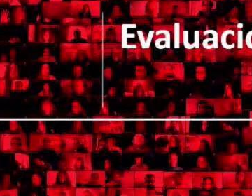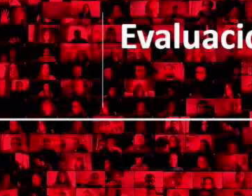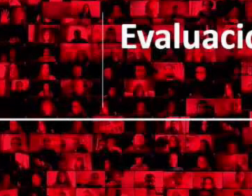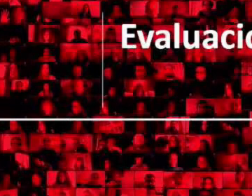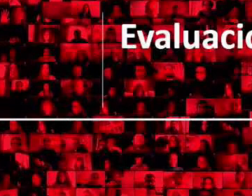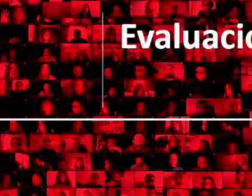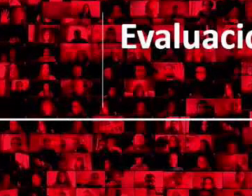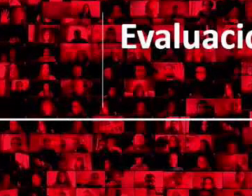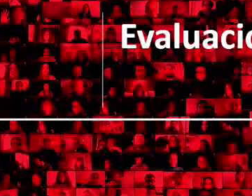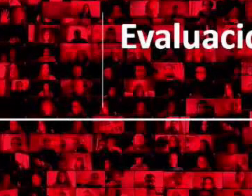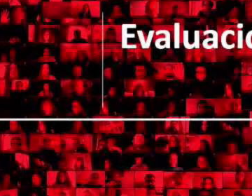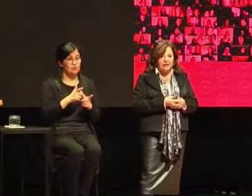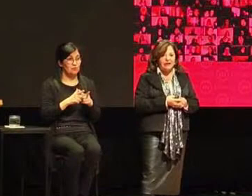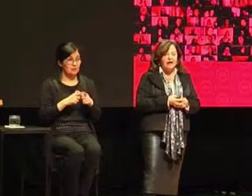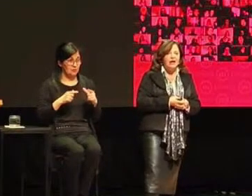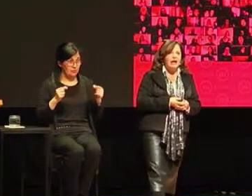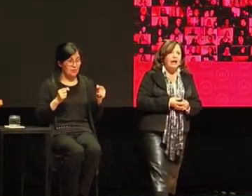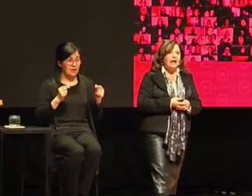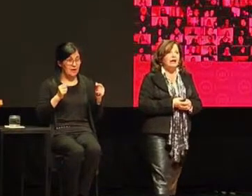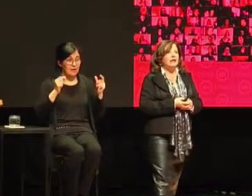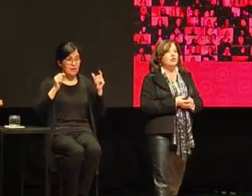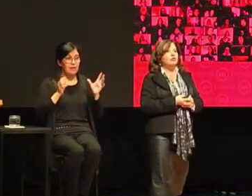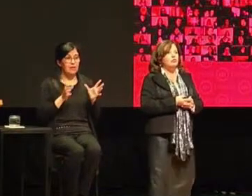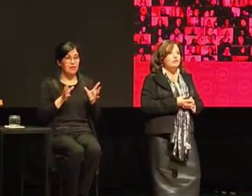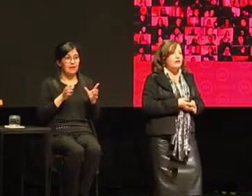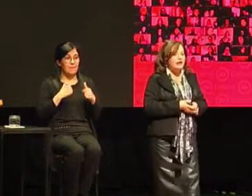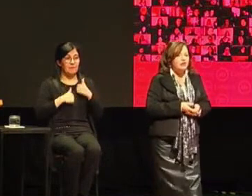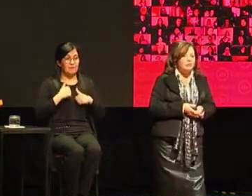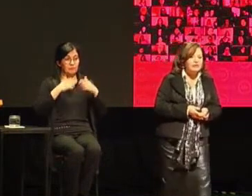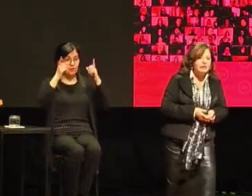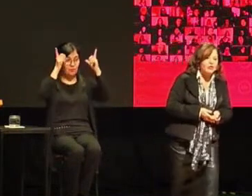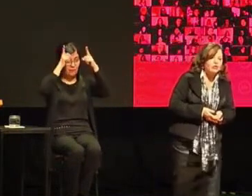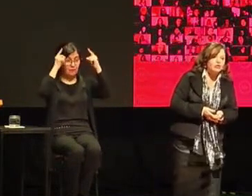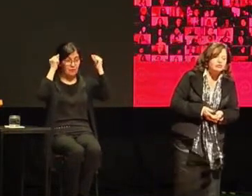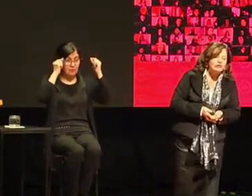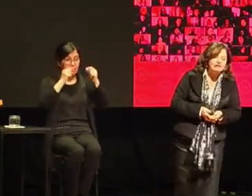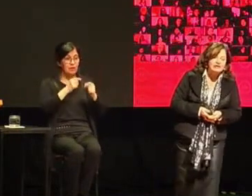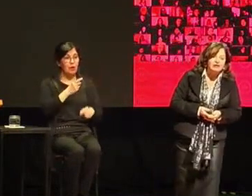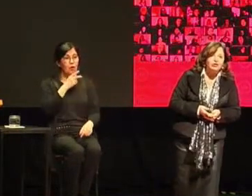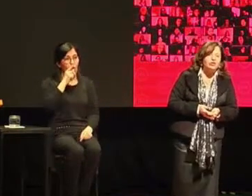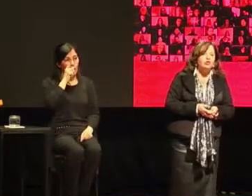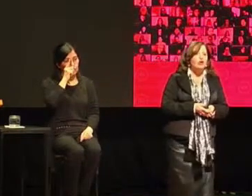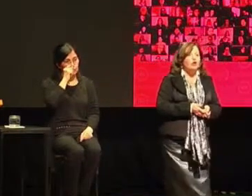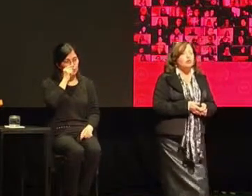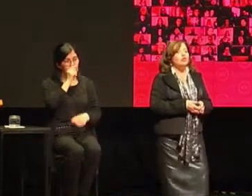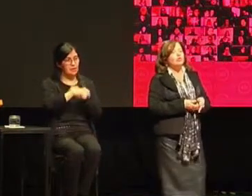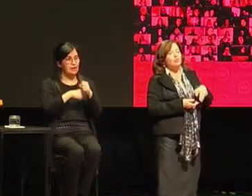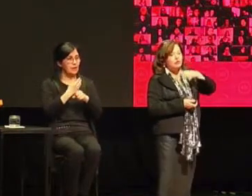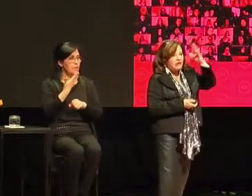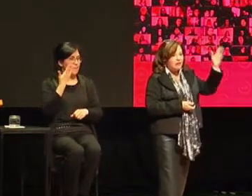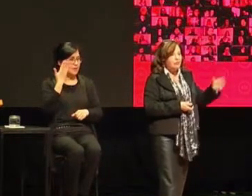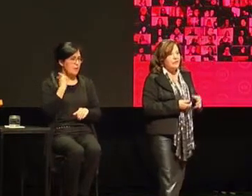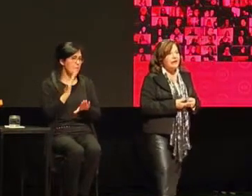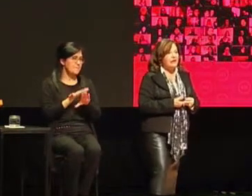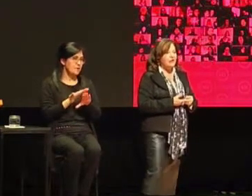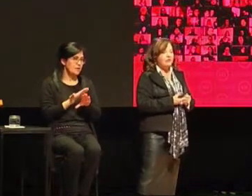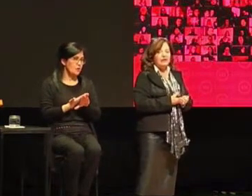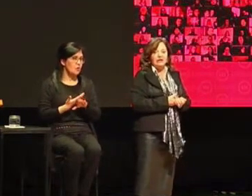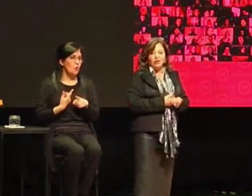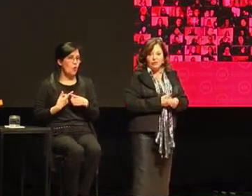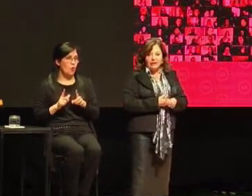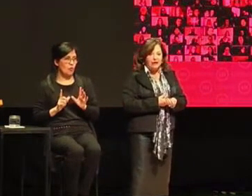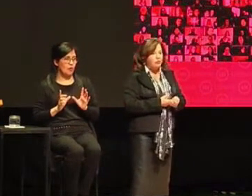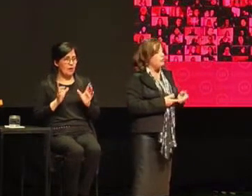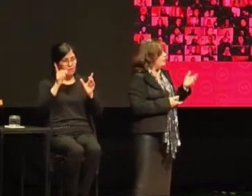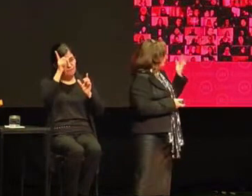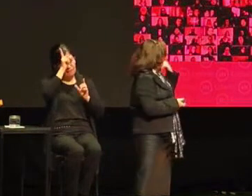la Dirección Nacional de Enfermería en octubre del año pasado nos solicitó, junto con muchas enfermeras jefes